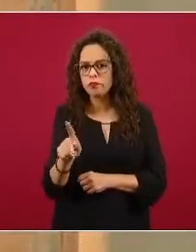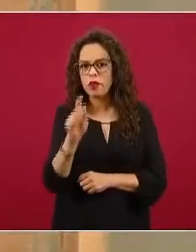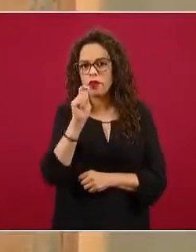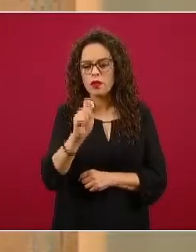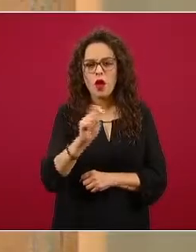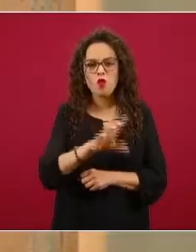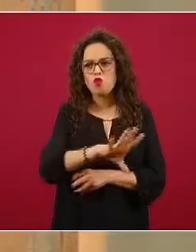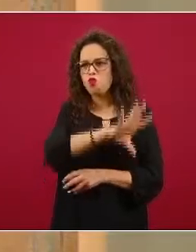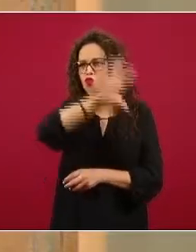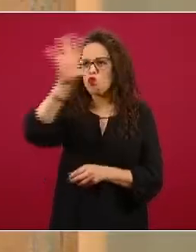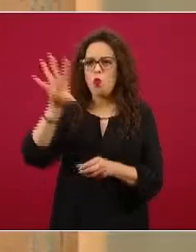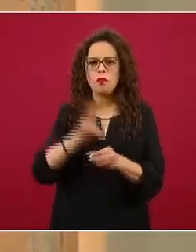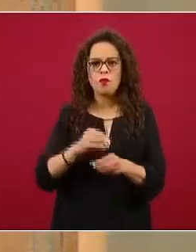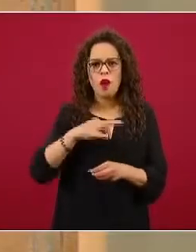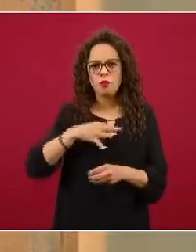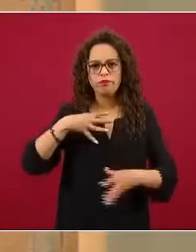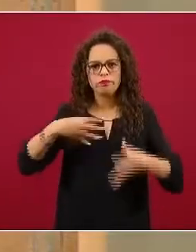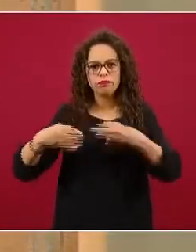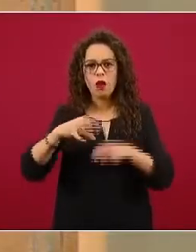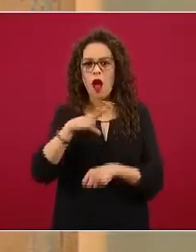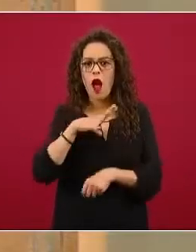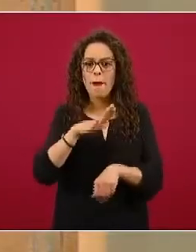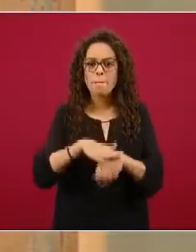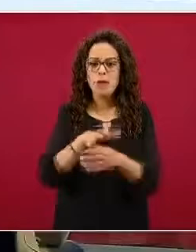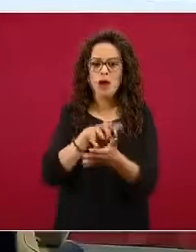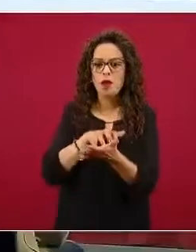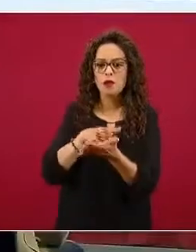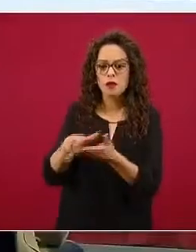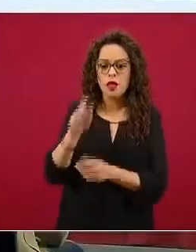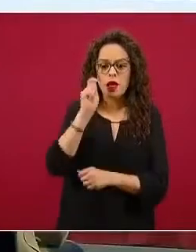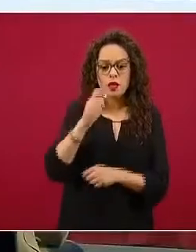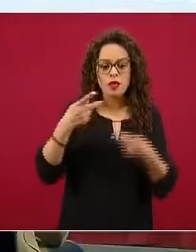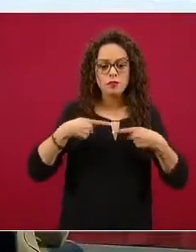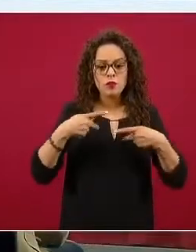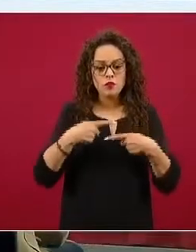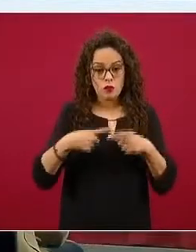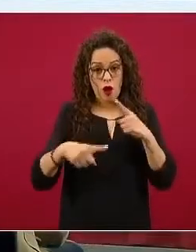la epidemia, donde tenemos mayor porcentaje de casos